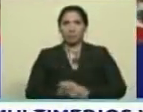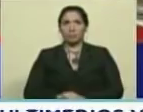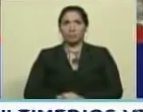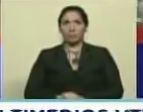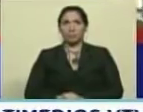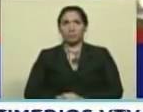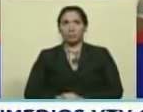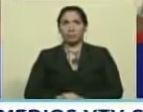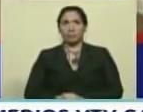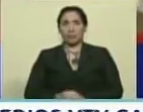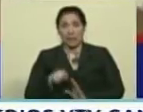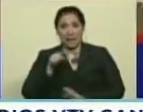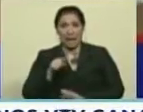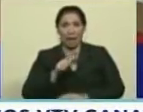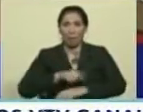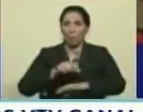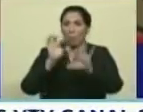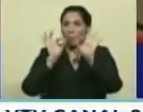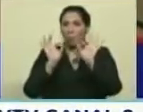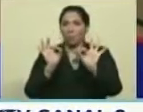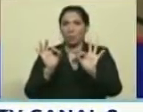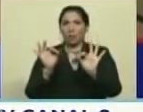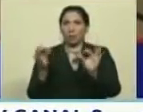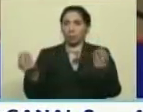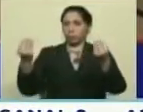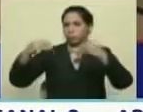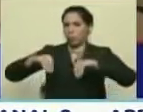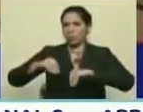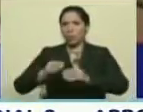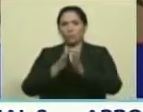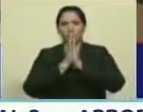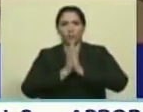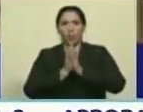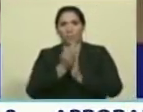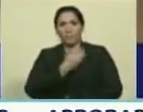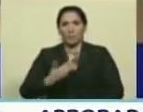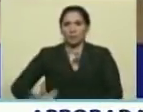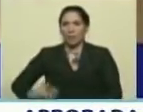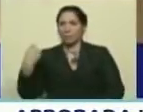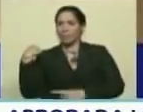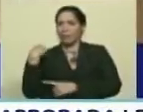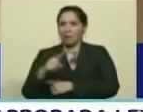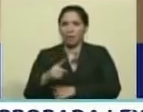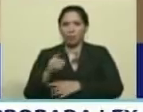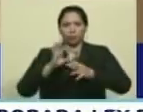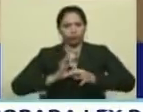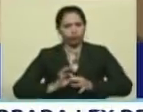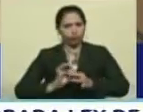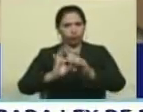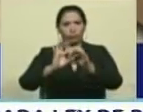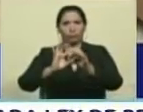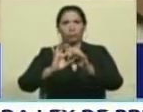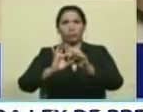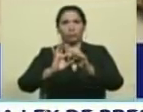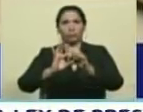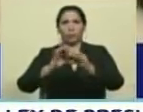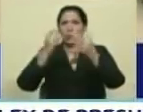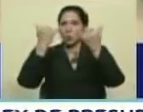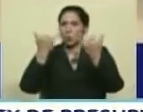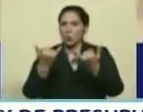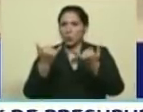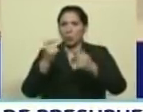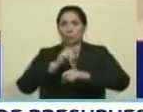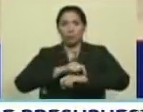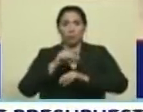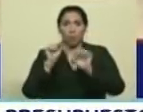Por lo tanto, este es un momento en que estoy de acuerdo, señor presidente, en que tenemos que consolidar. Es un momento en que